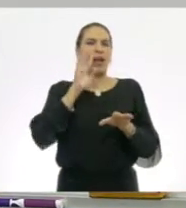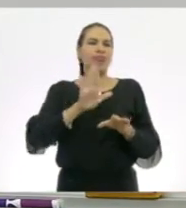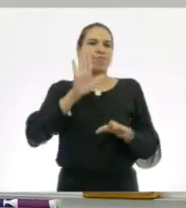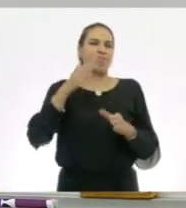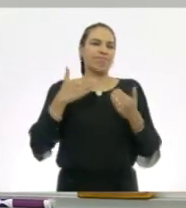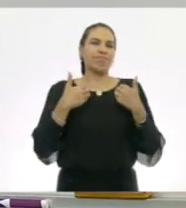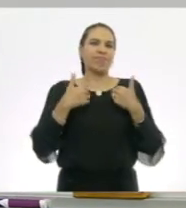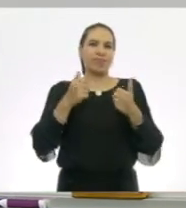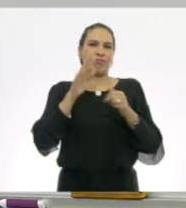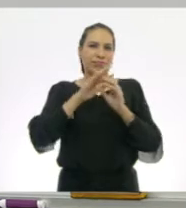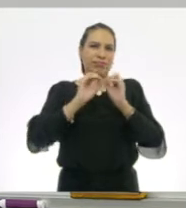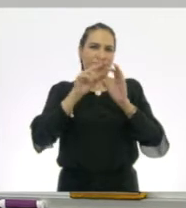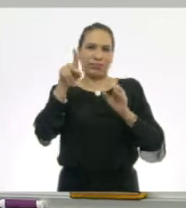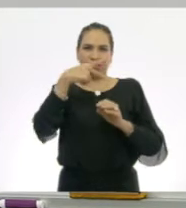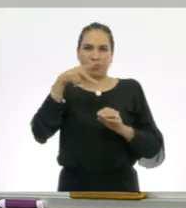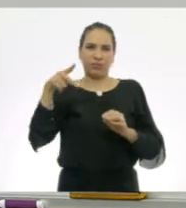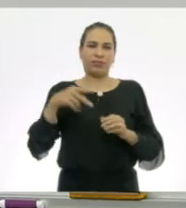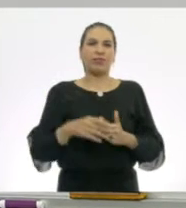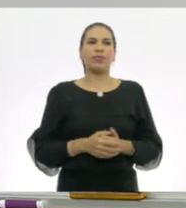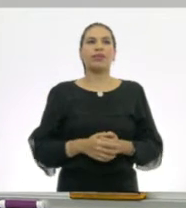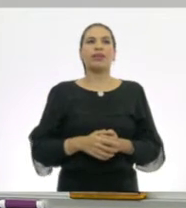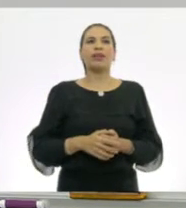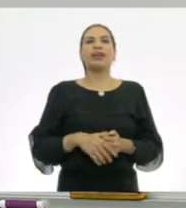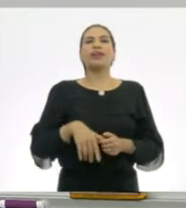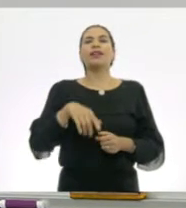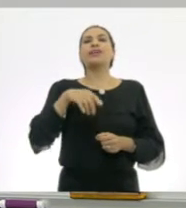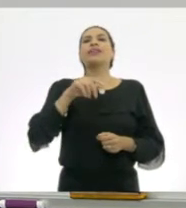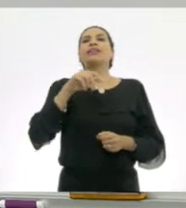pertinente. A la caza